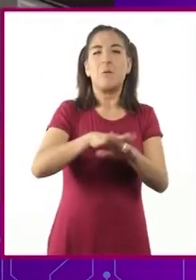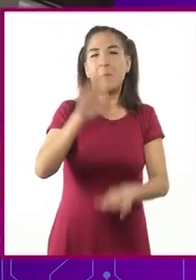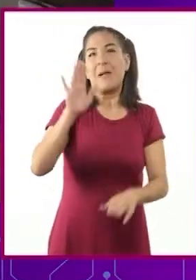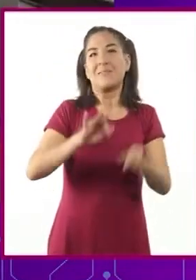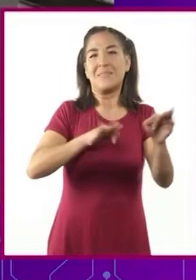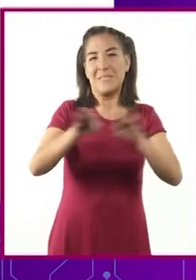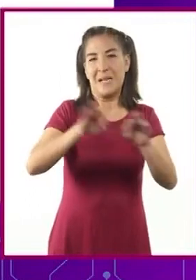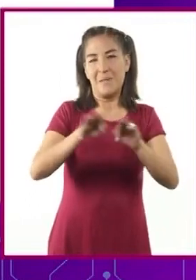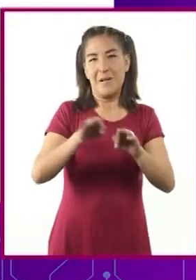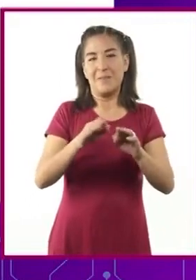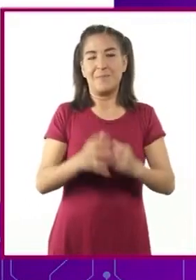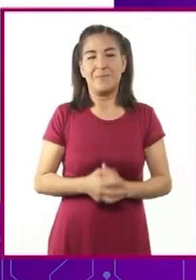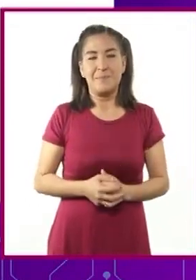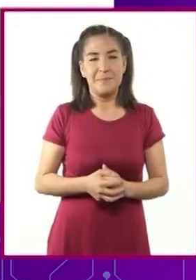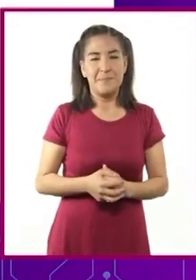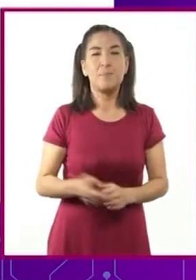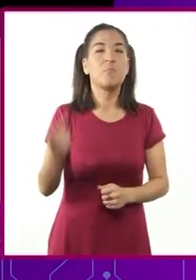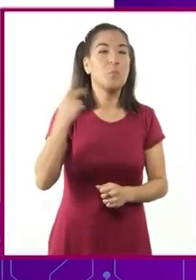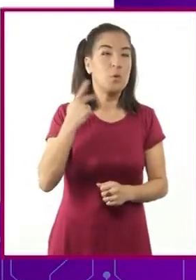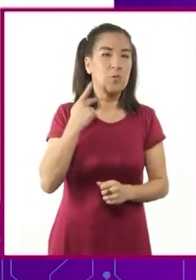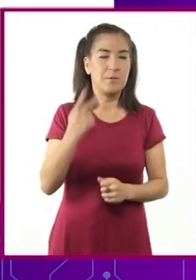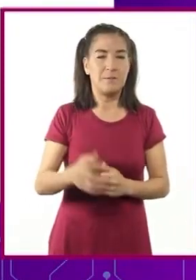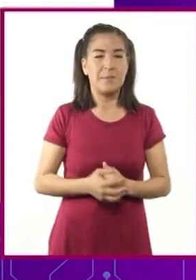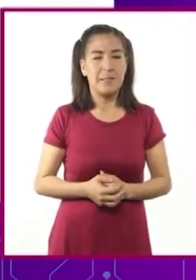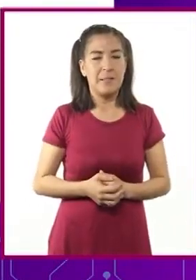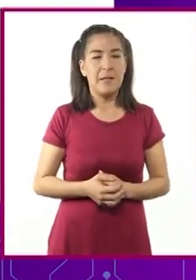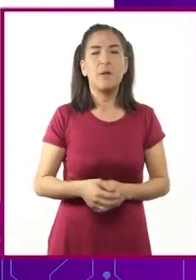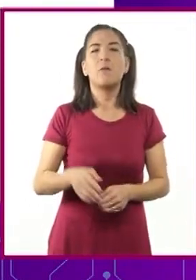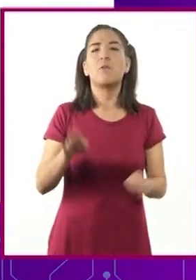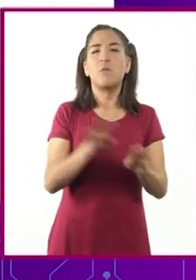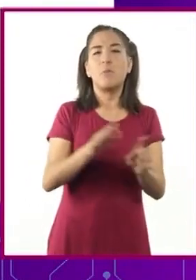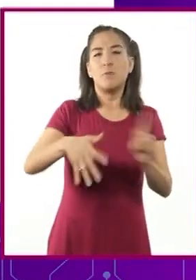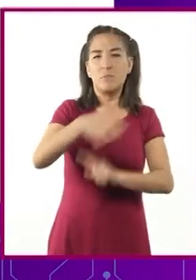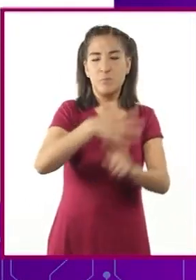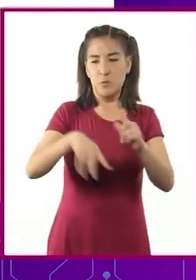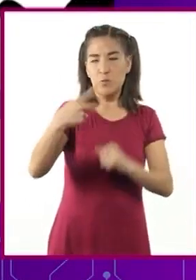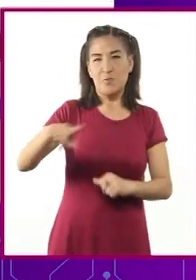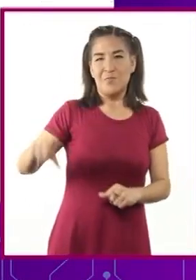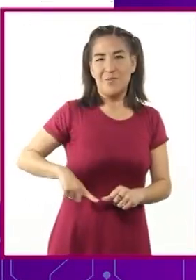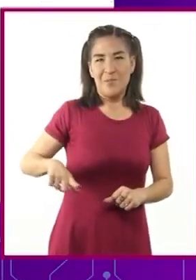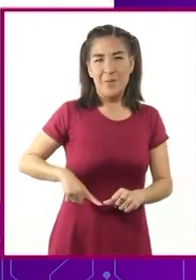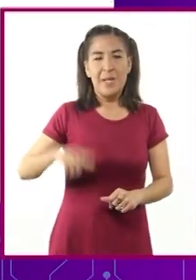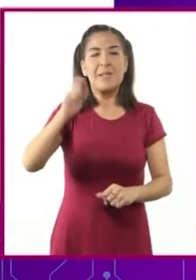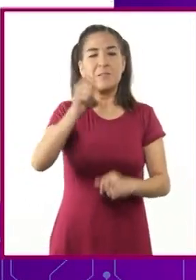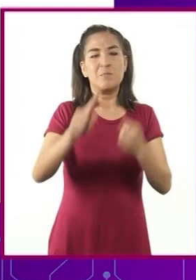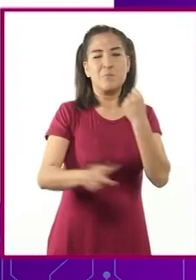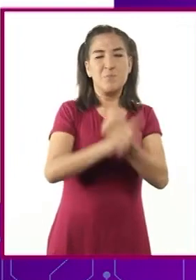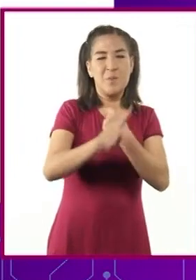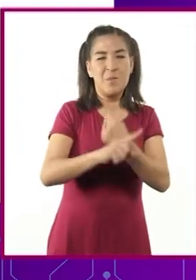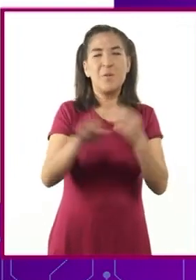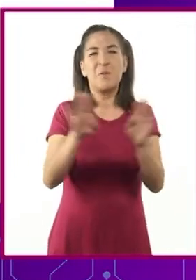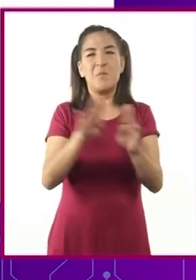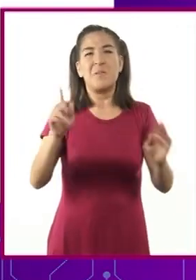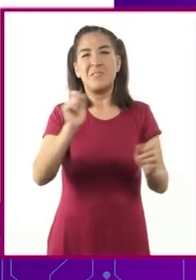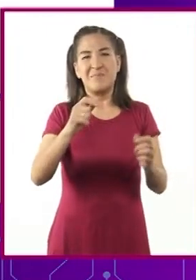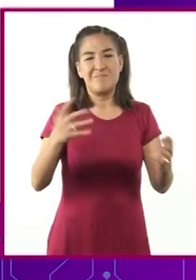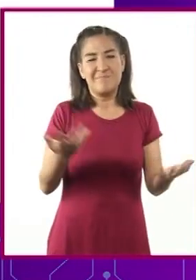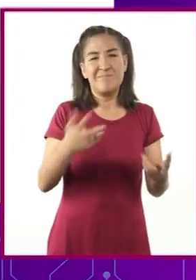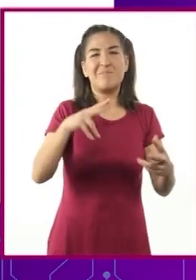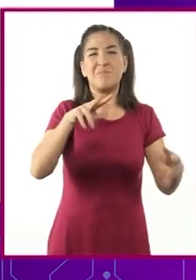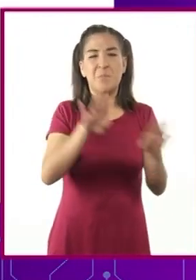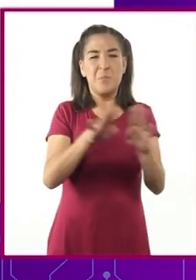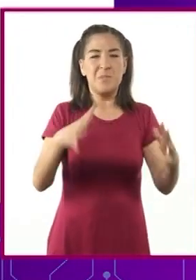laboral. Políticos. Las políticas de población del gobierno y los conflictos bélicos influyen también en la